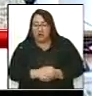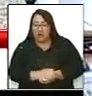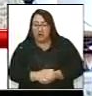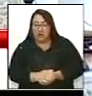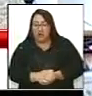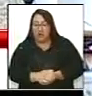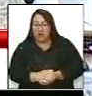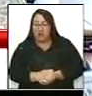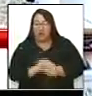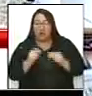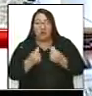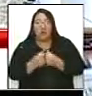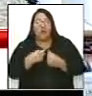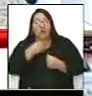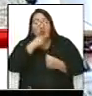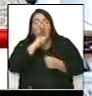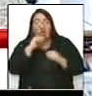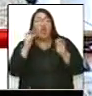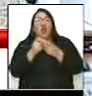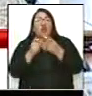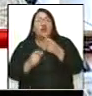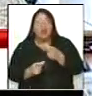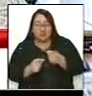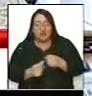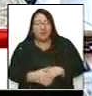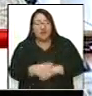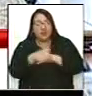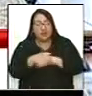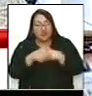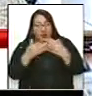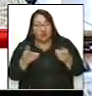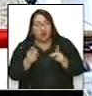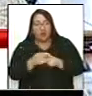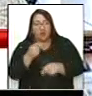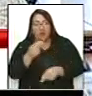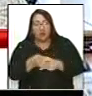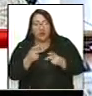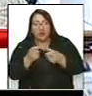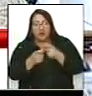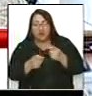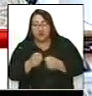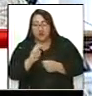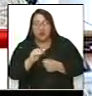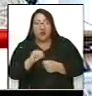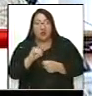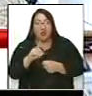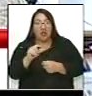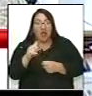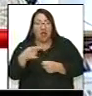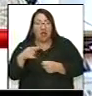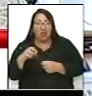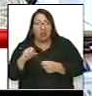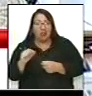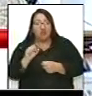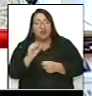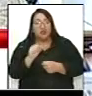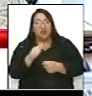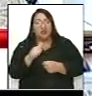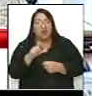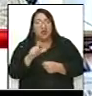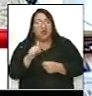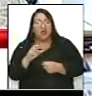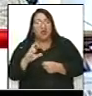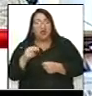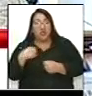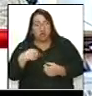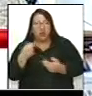del Grupo de Mujeres Parlamentarias. Saludar a nombre de la congresista Milagro Salazar, a cual la represento en